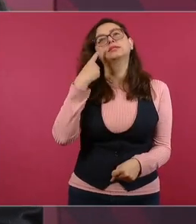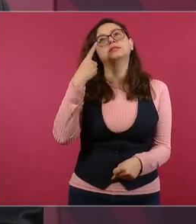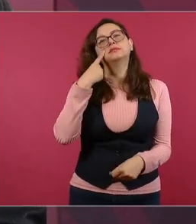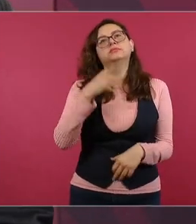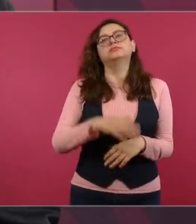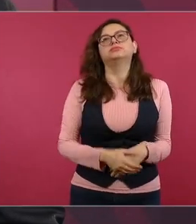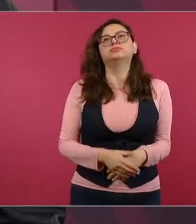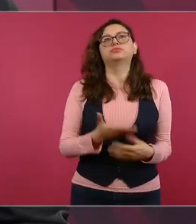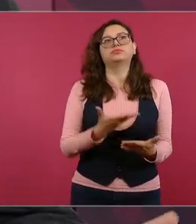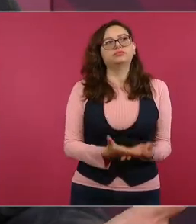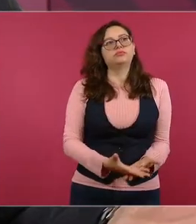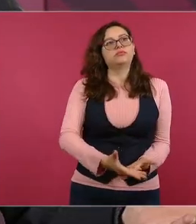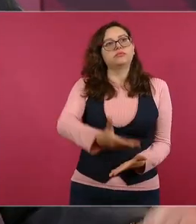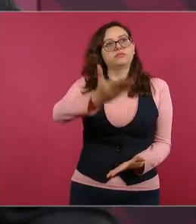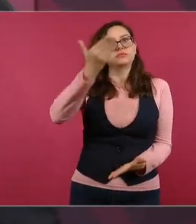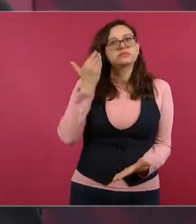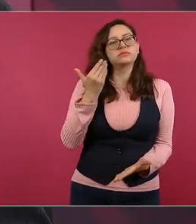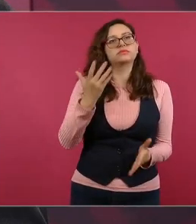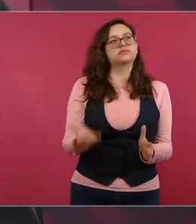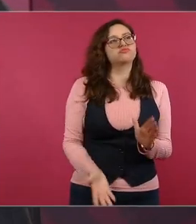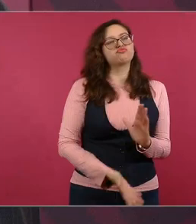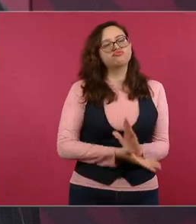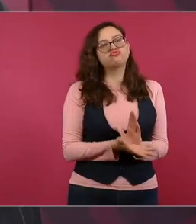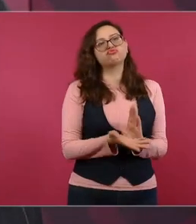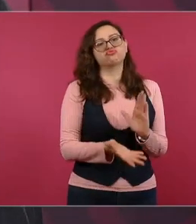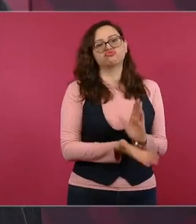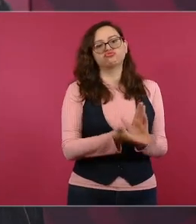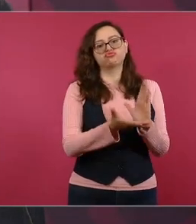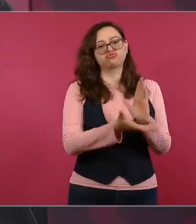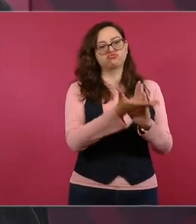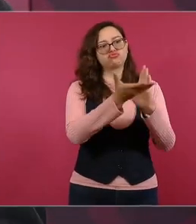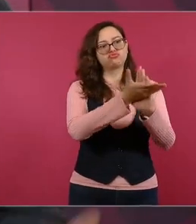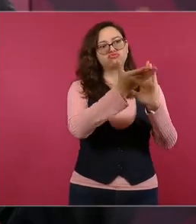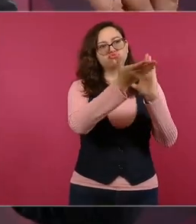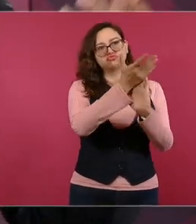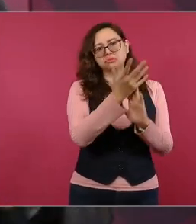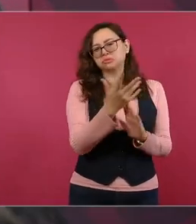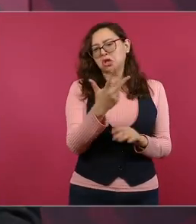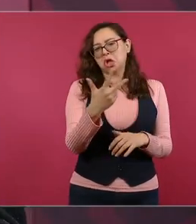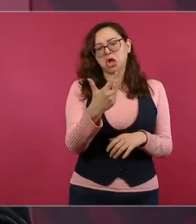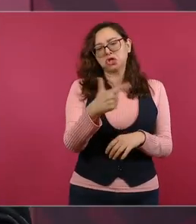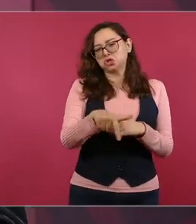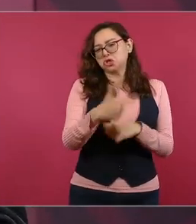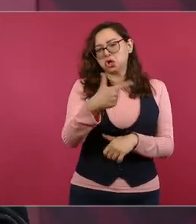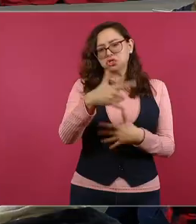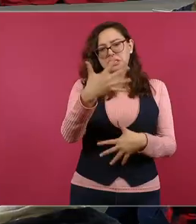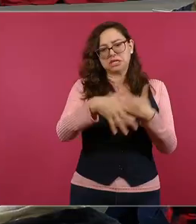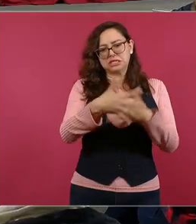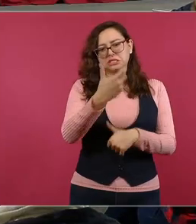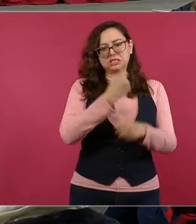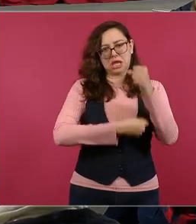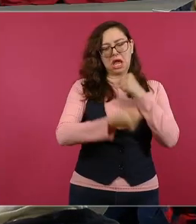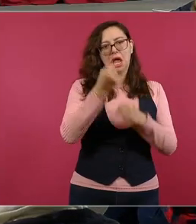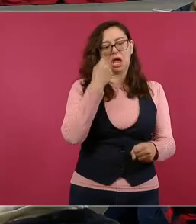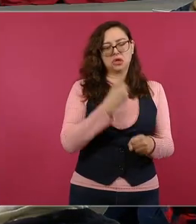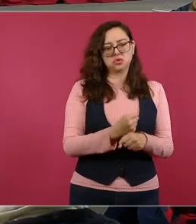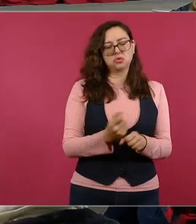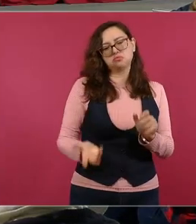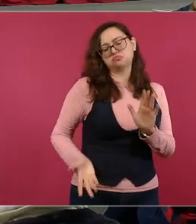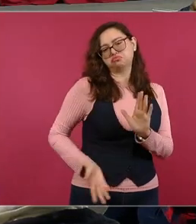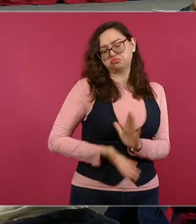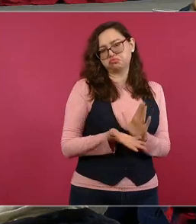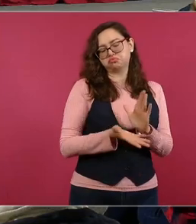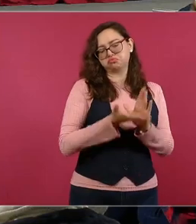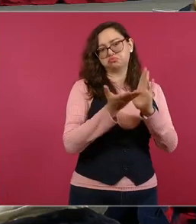hundido en 12 15 años 2